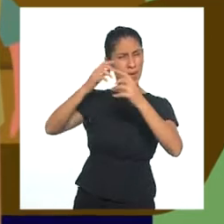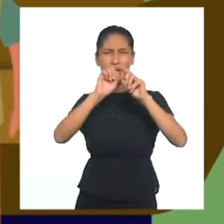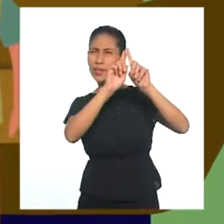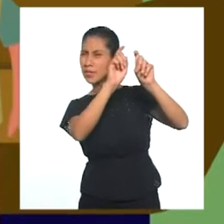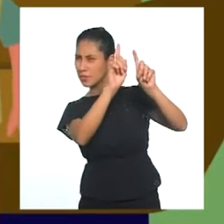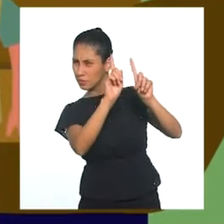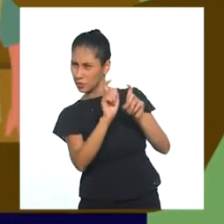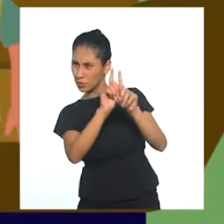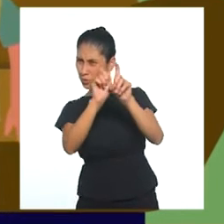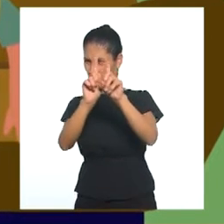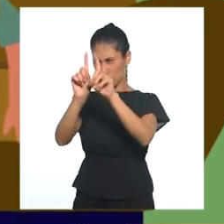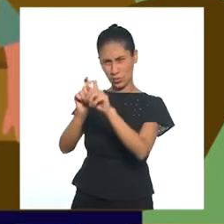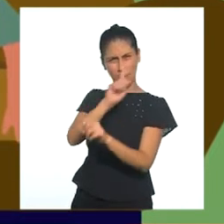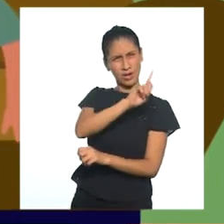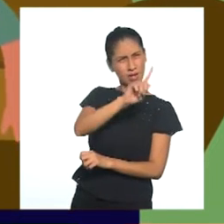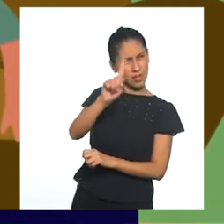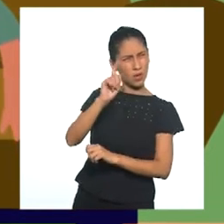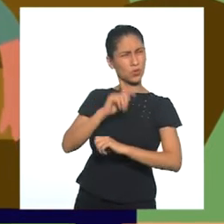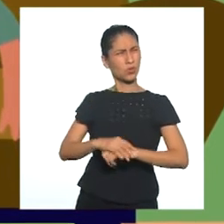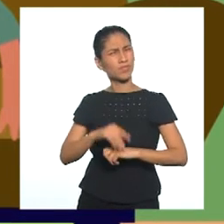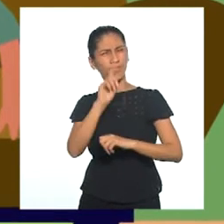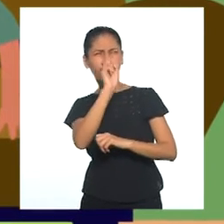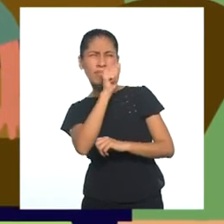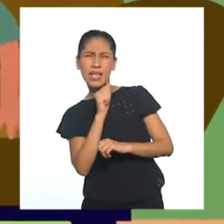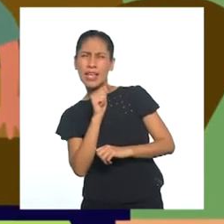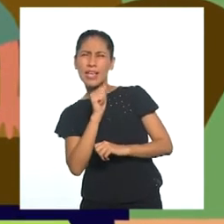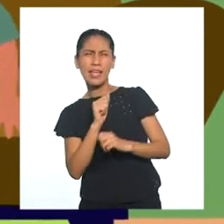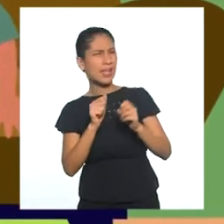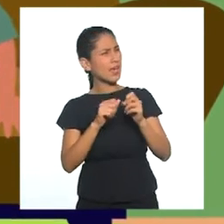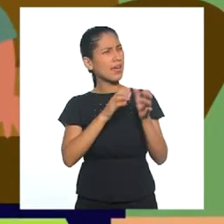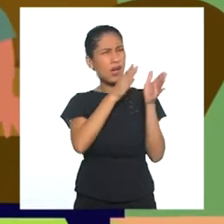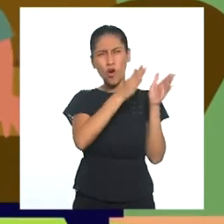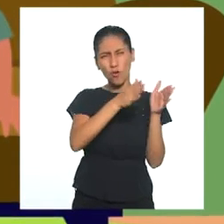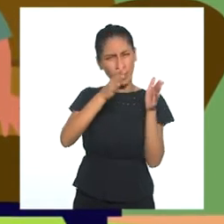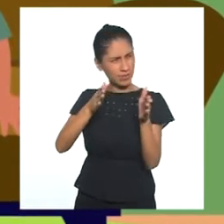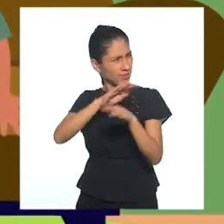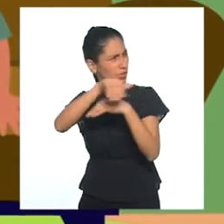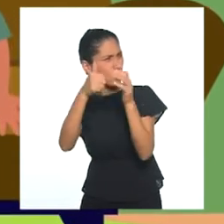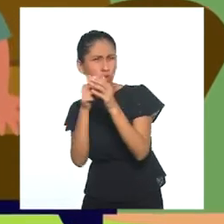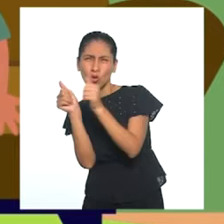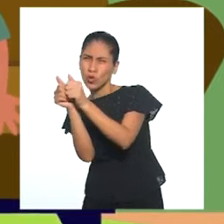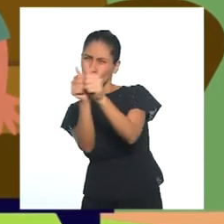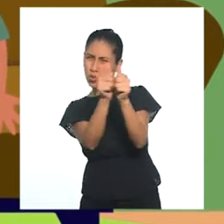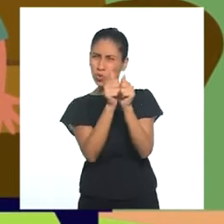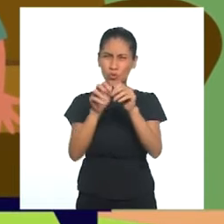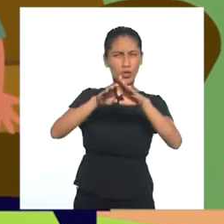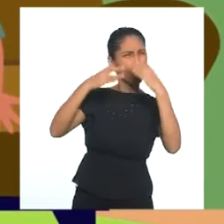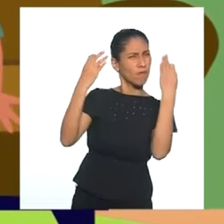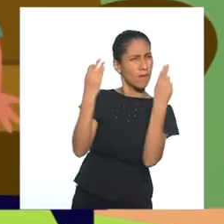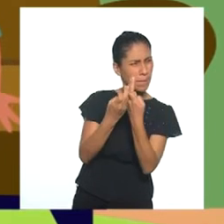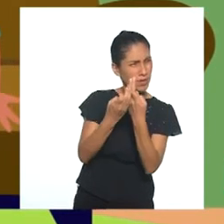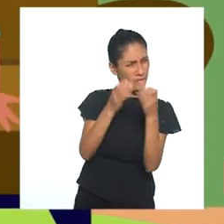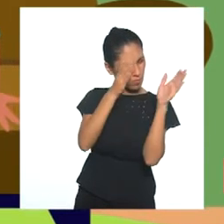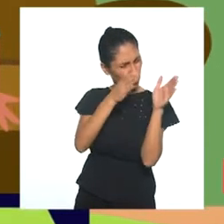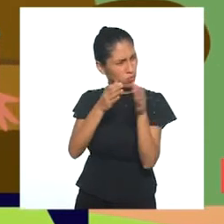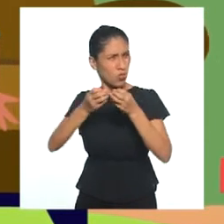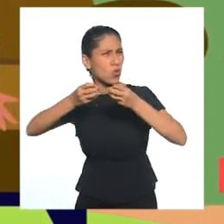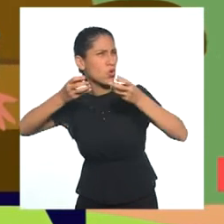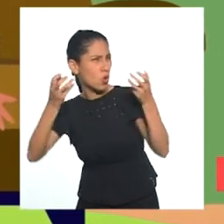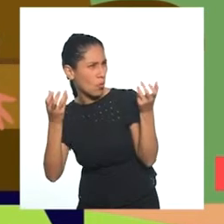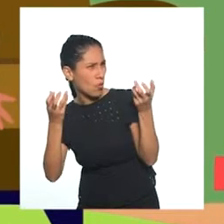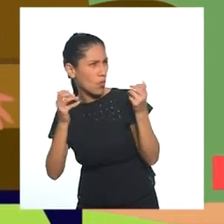preguntó cómo podían organizarse para compartir actividades todos juntos en familia.